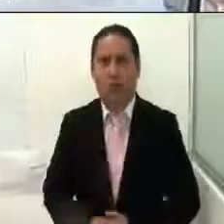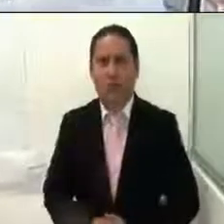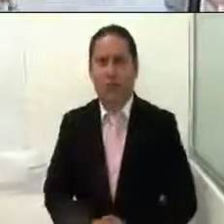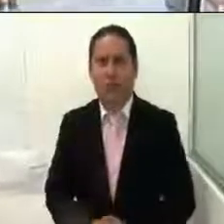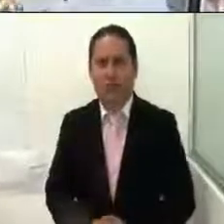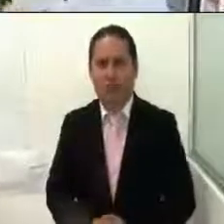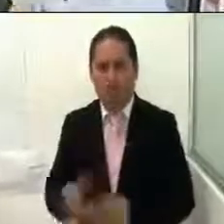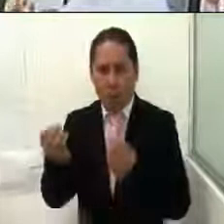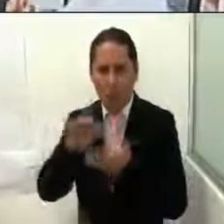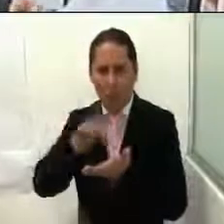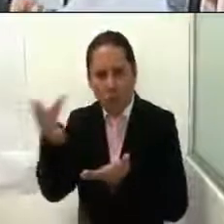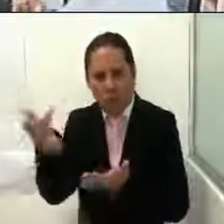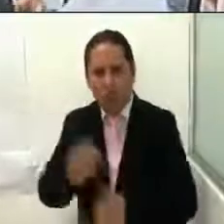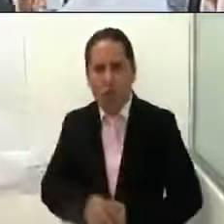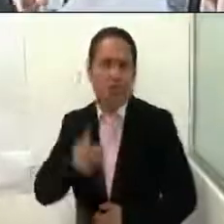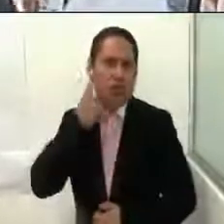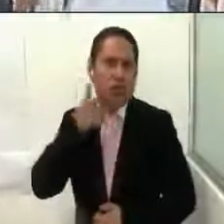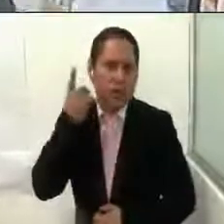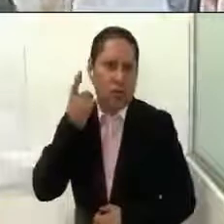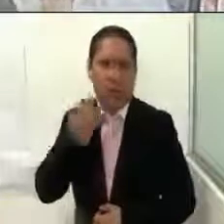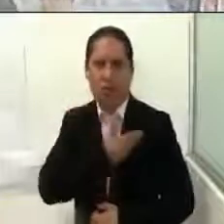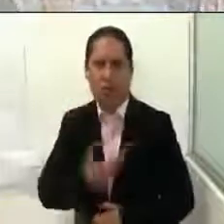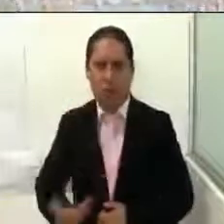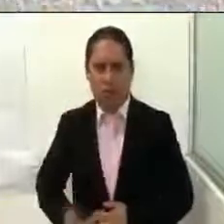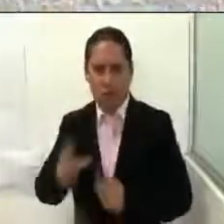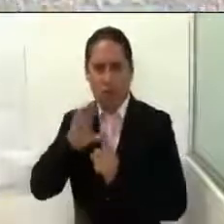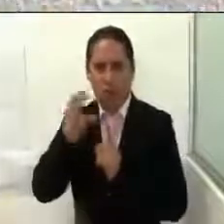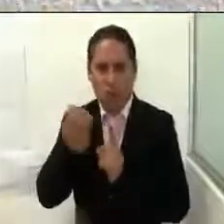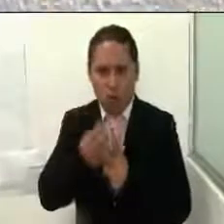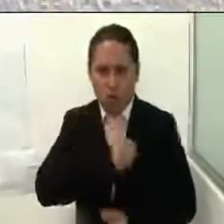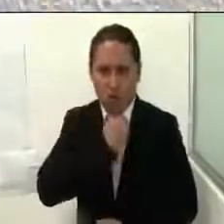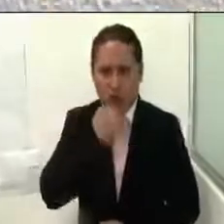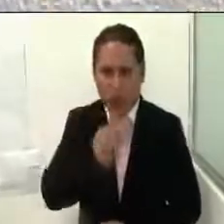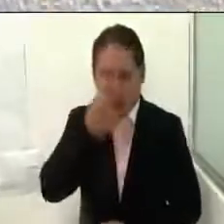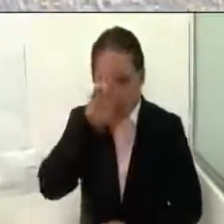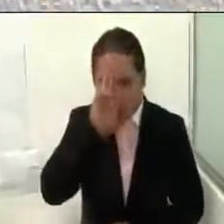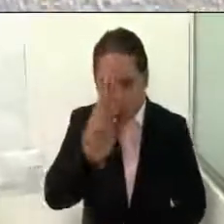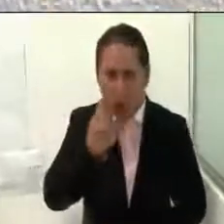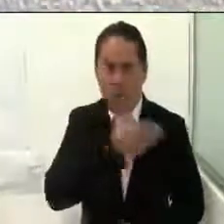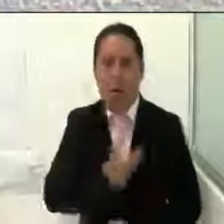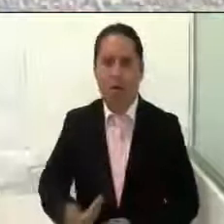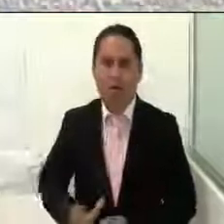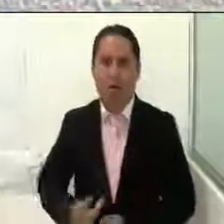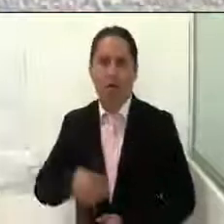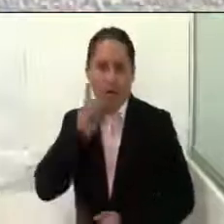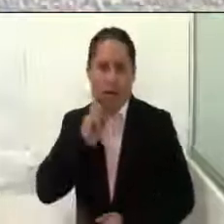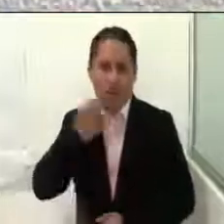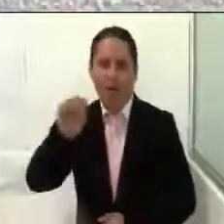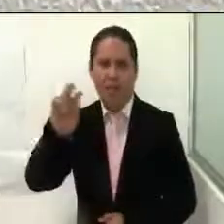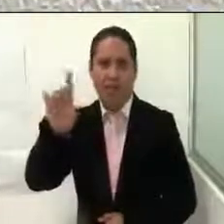gracias diputado presidente de la comisión saludo con respecto a la presidenta de la junta de coordinación política